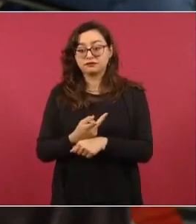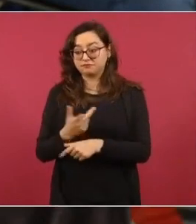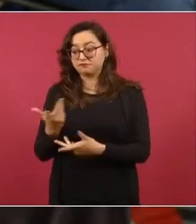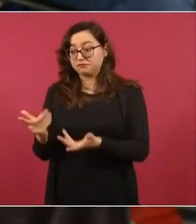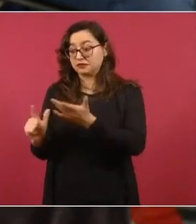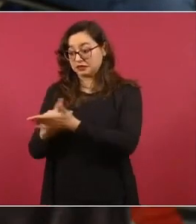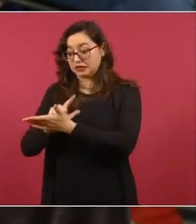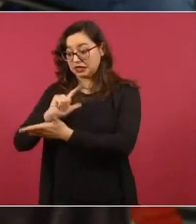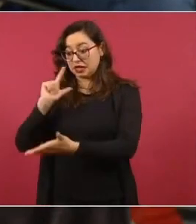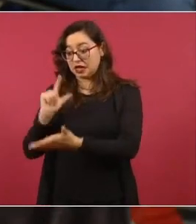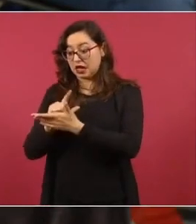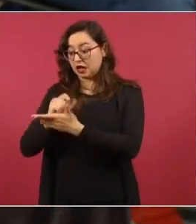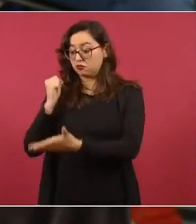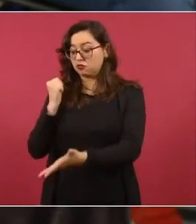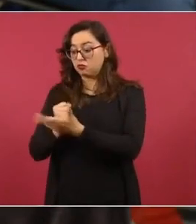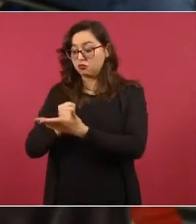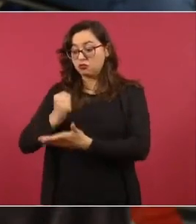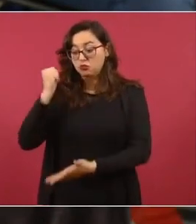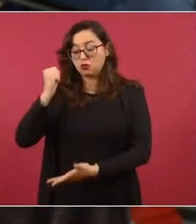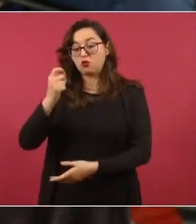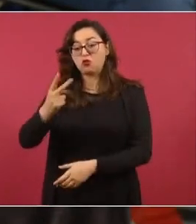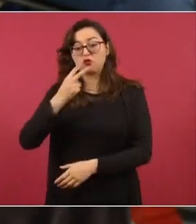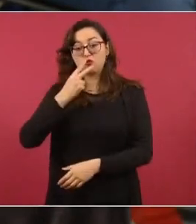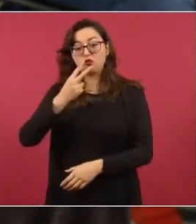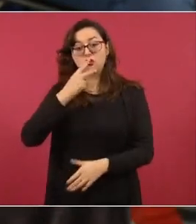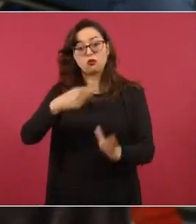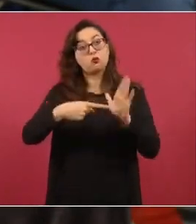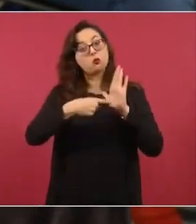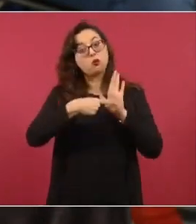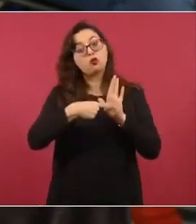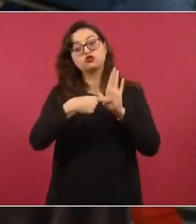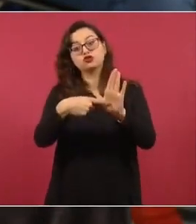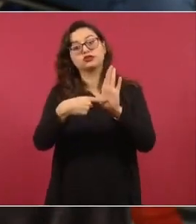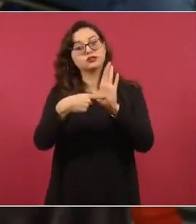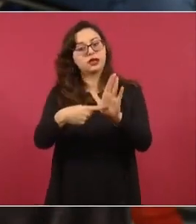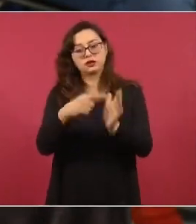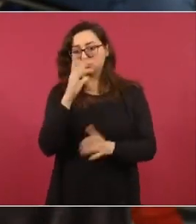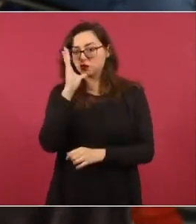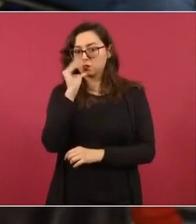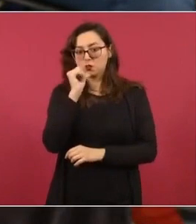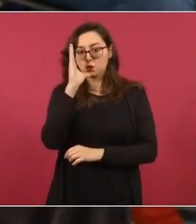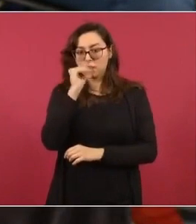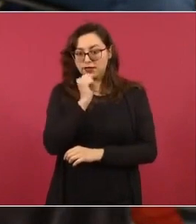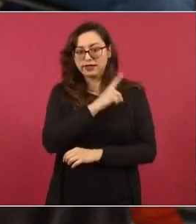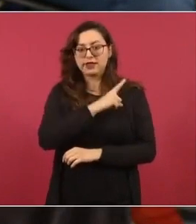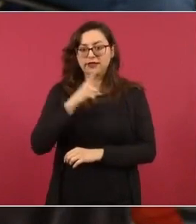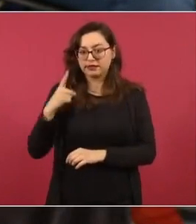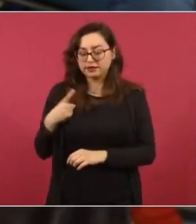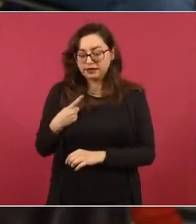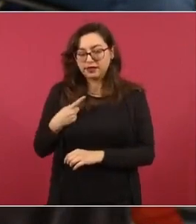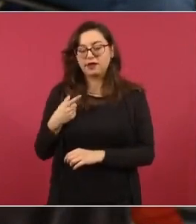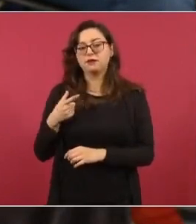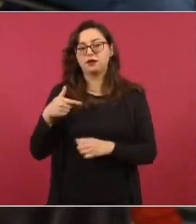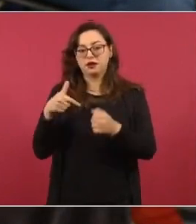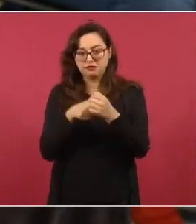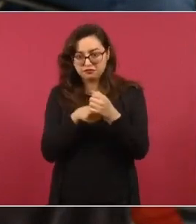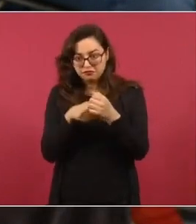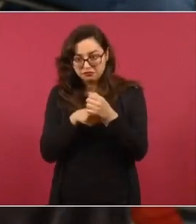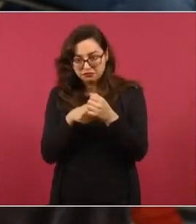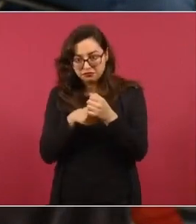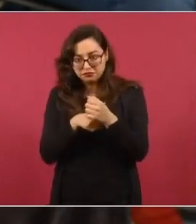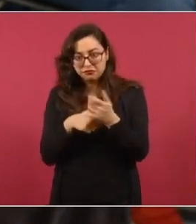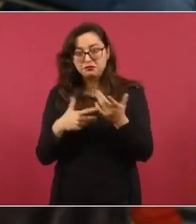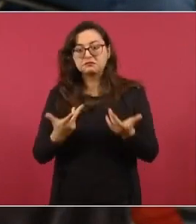los empaques, de los productos como tal, ha pasado de largo por estas tiendas, se